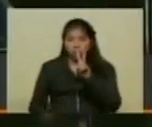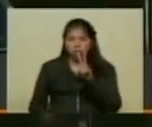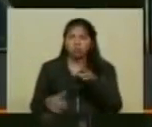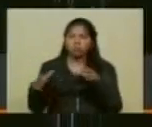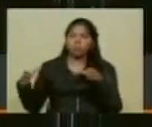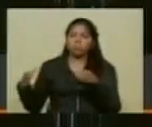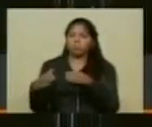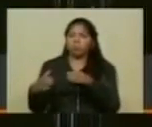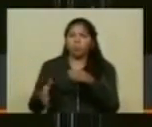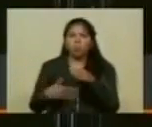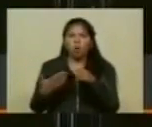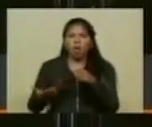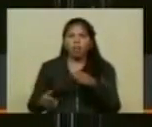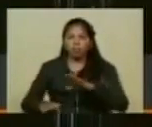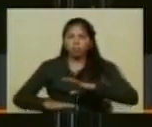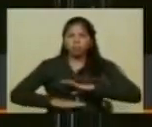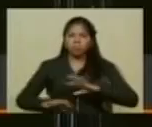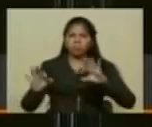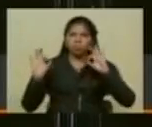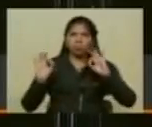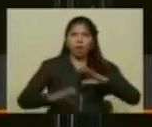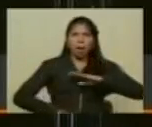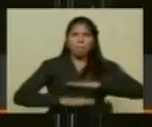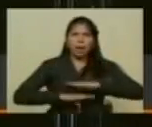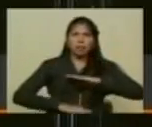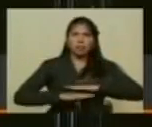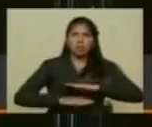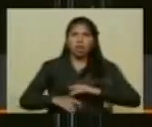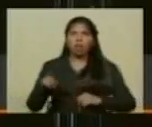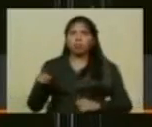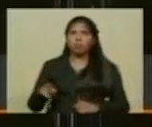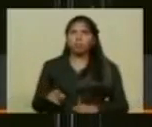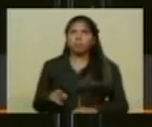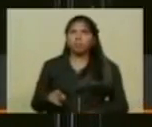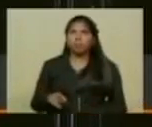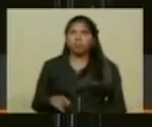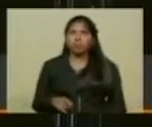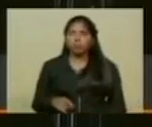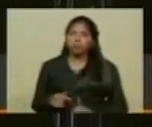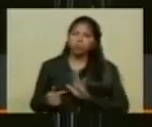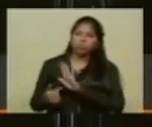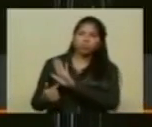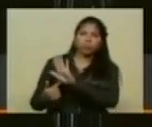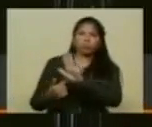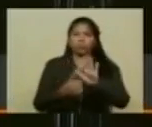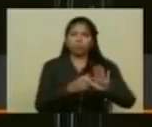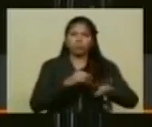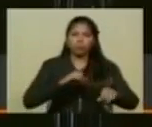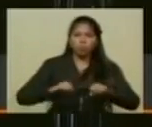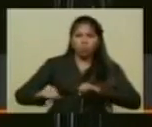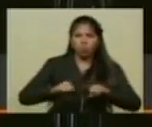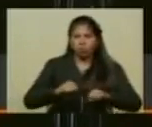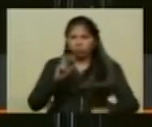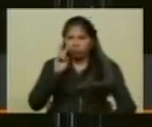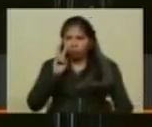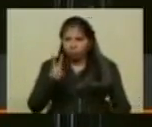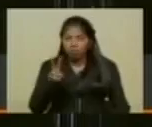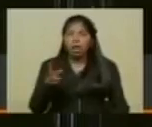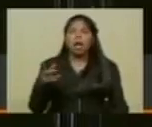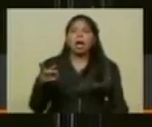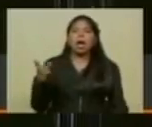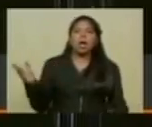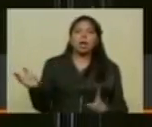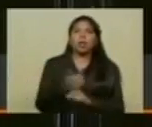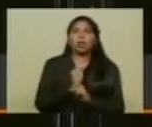la capacidad de ver y de actuar como tiene el Comando Estratégico Operacional, que en su